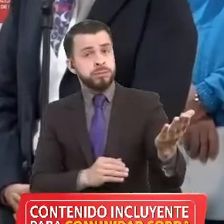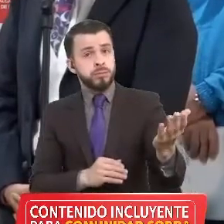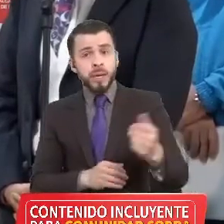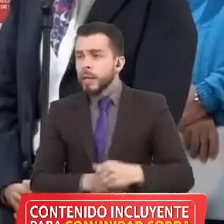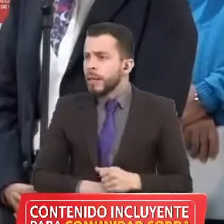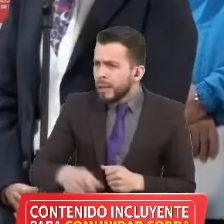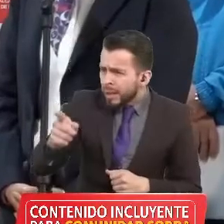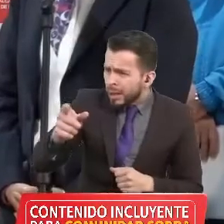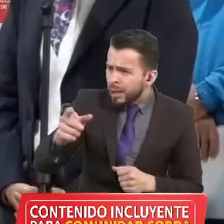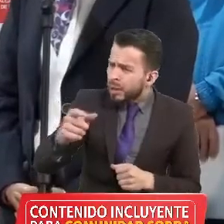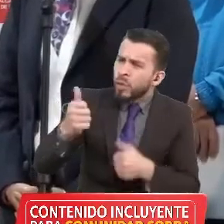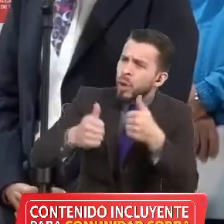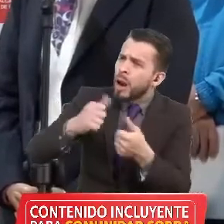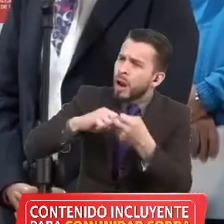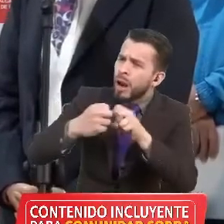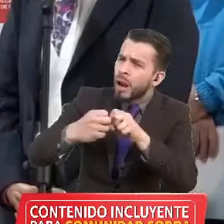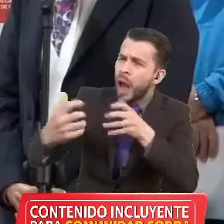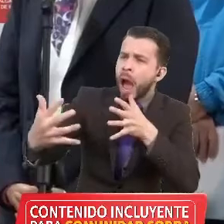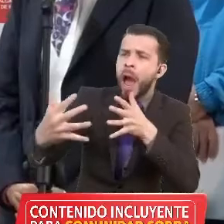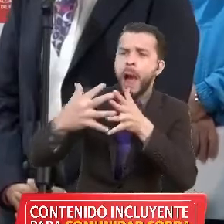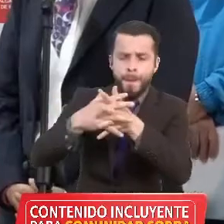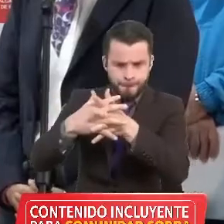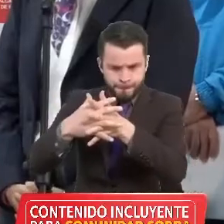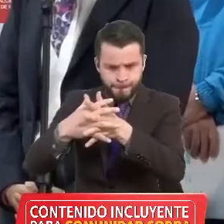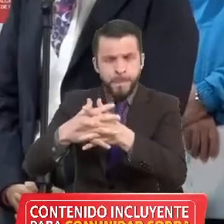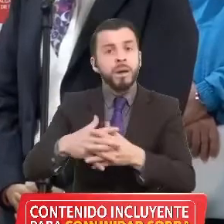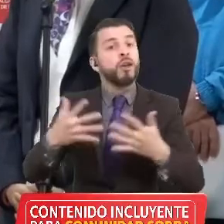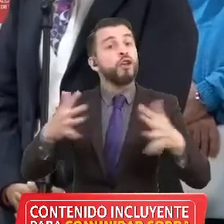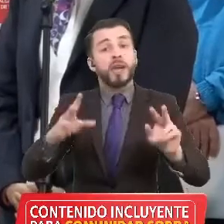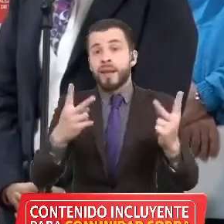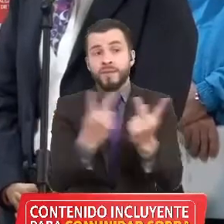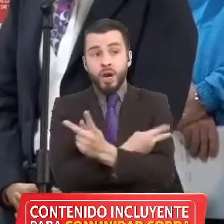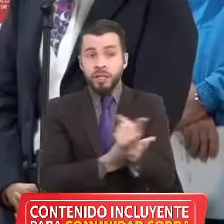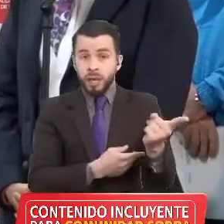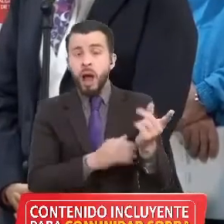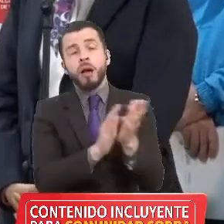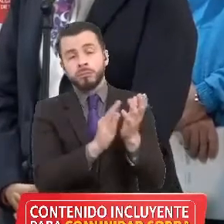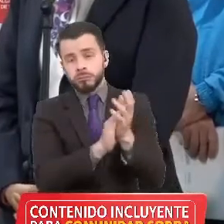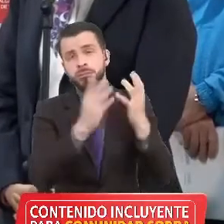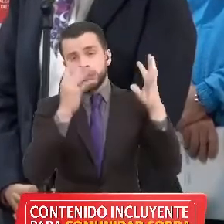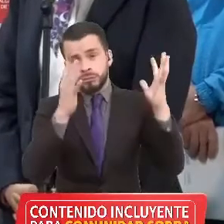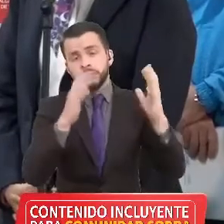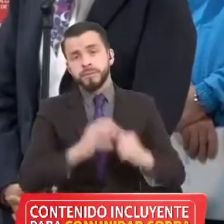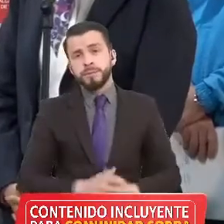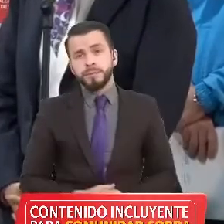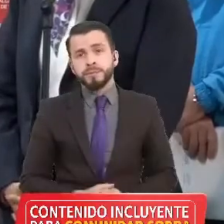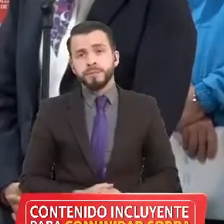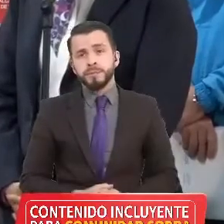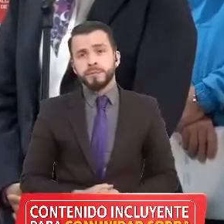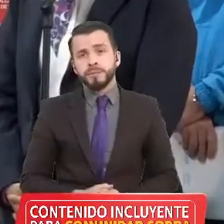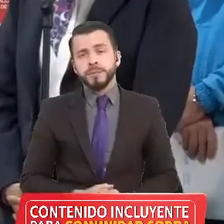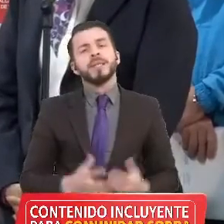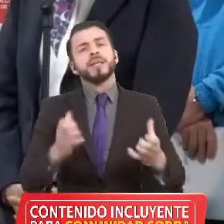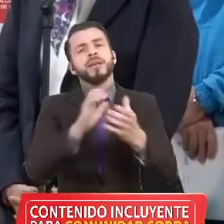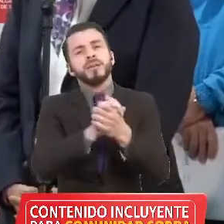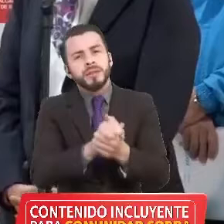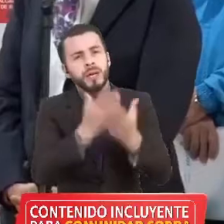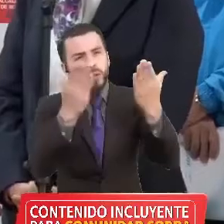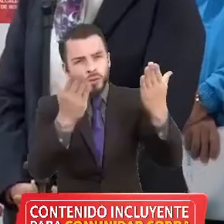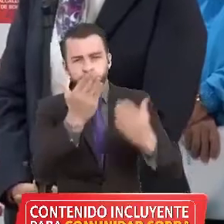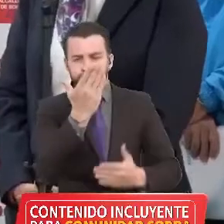para evitar esa violencia quiero saludar en particular los esfuerzos de esta